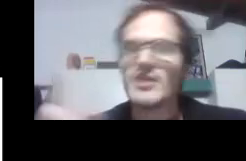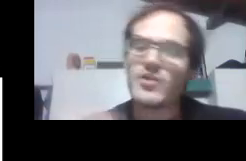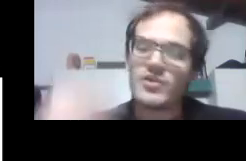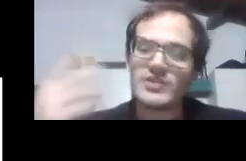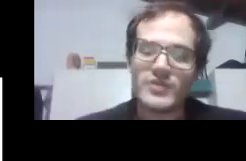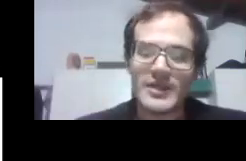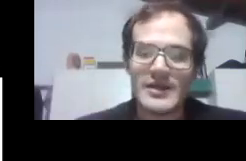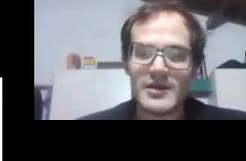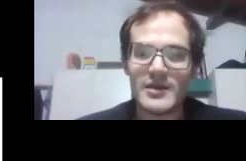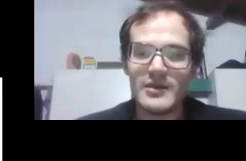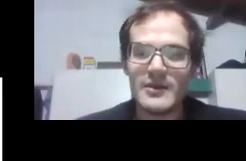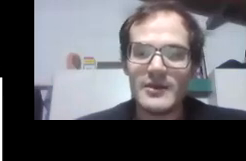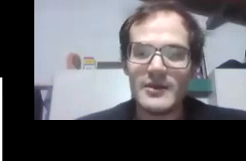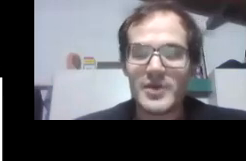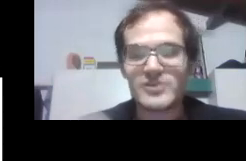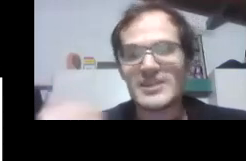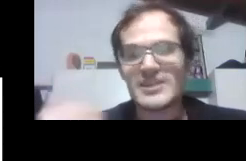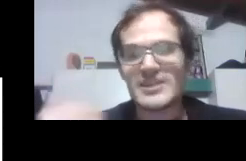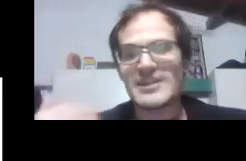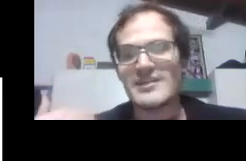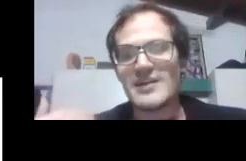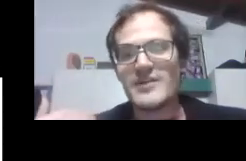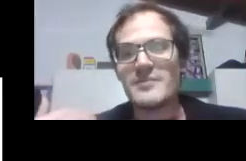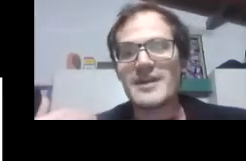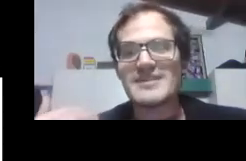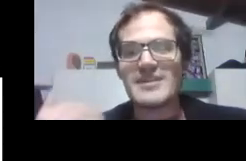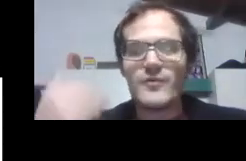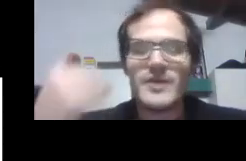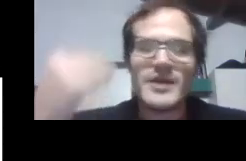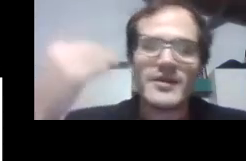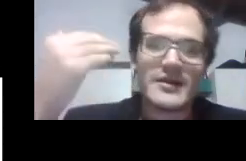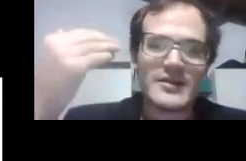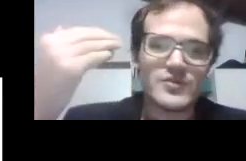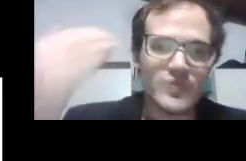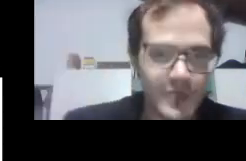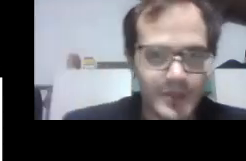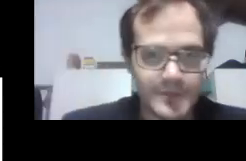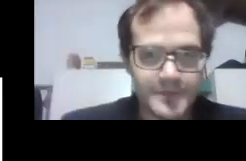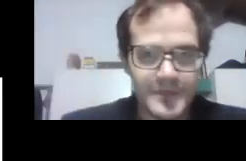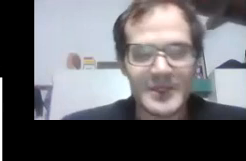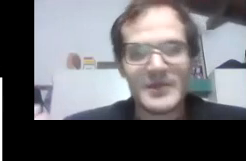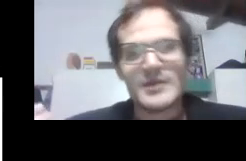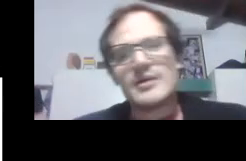no se desconoce la autoridad del rey, pero se afirma que se gobierna en su nombre.